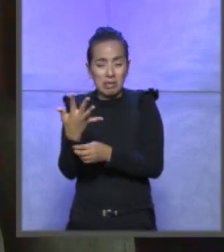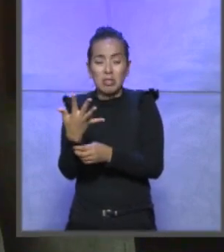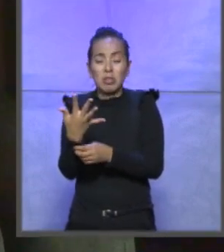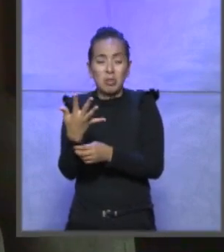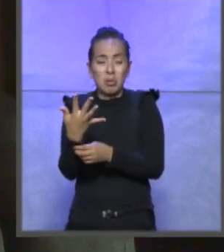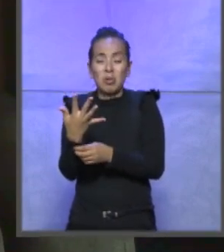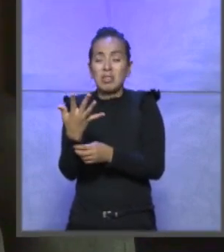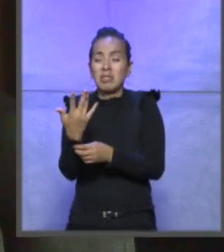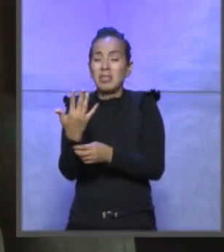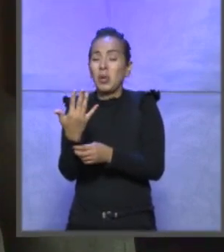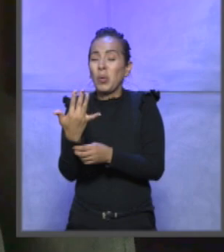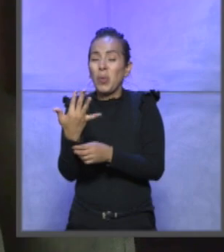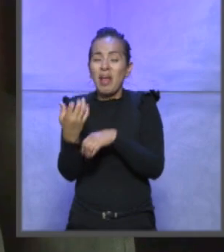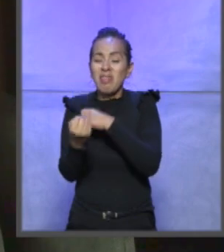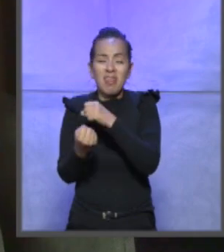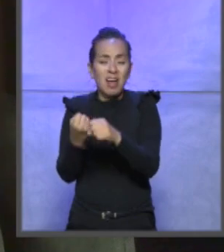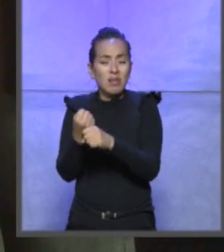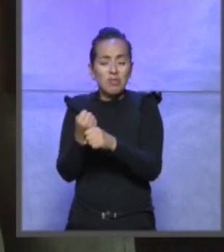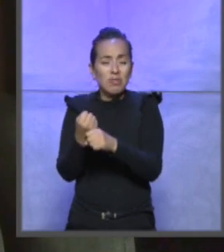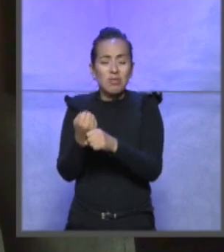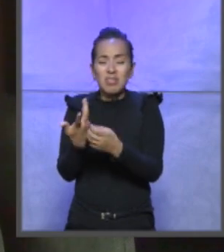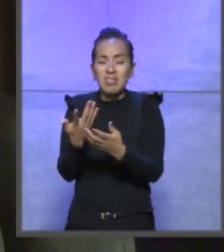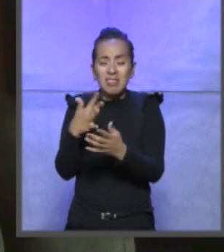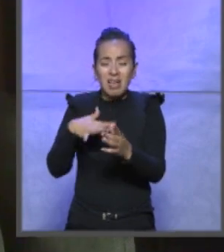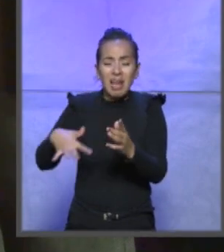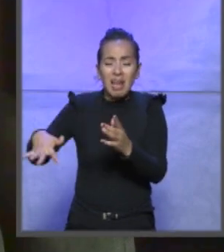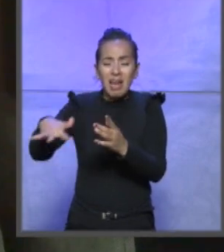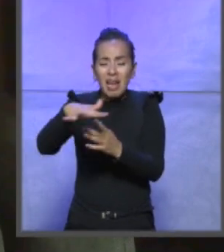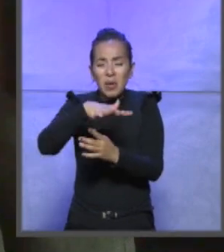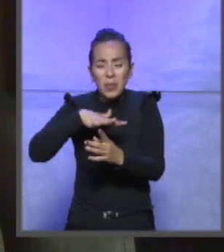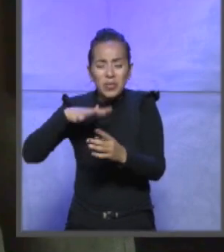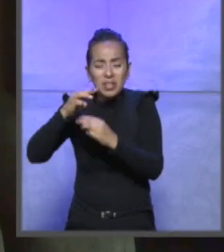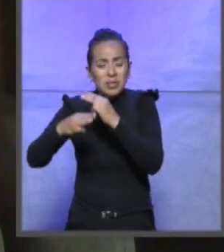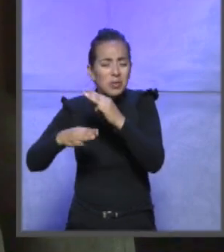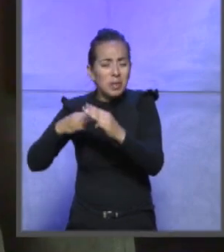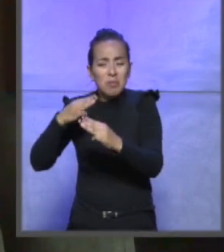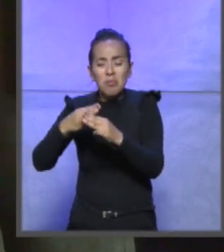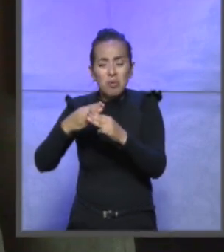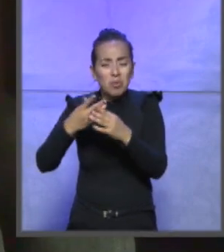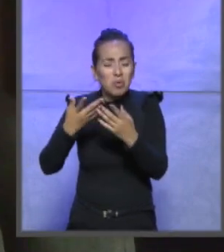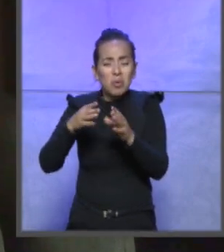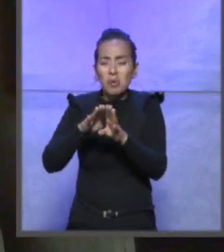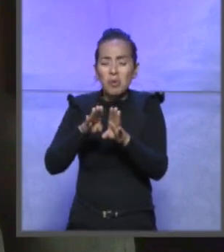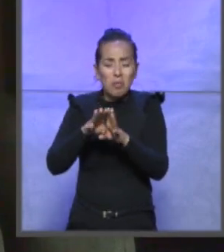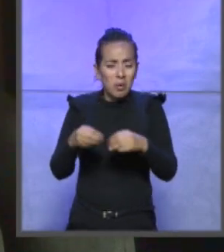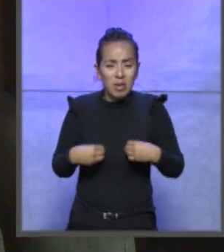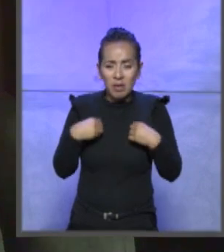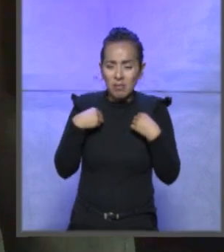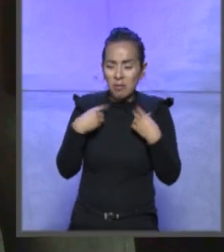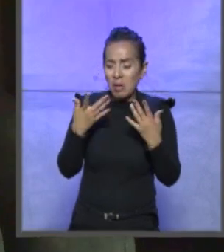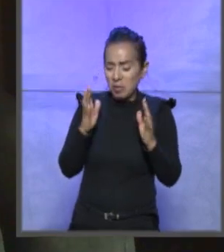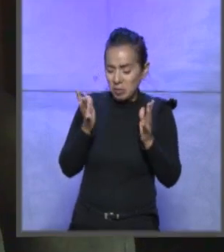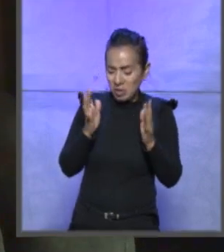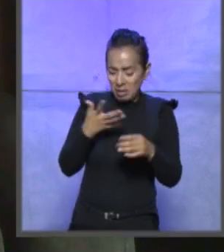2, 3, 4, 5 décadas, el mundo en el que vivirán nuestros hijos cuando formemos las juventudes, una familia,